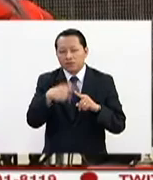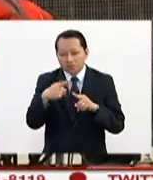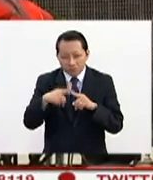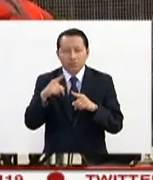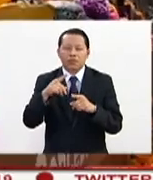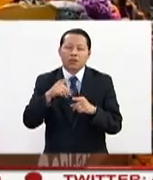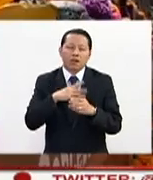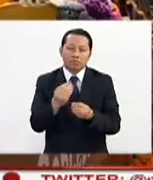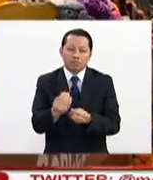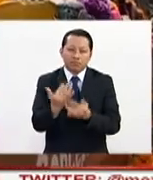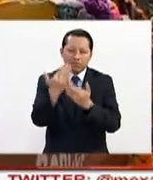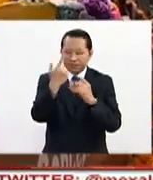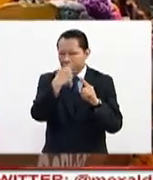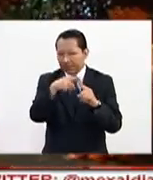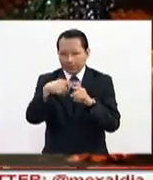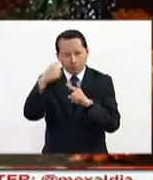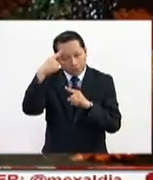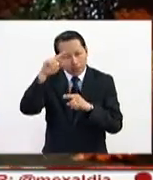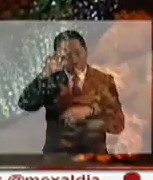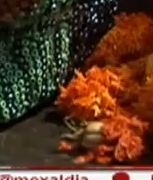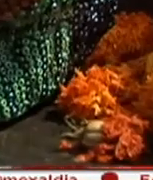los fieles difuntos.